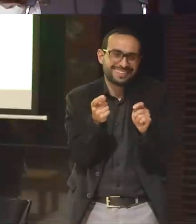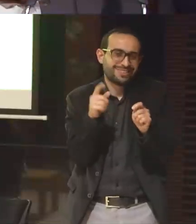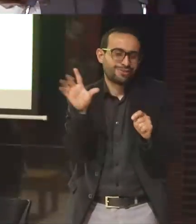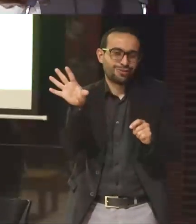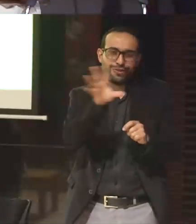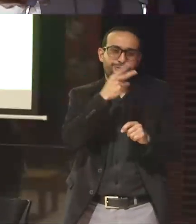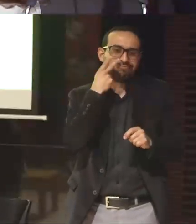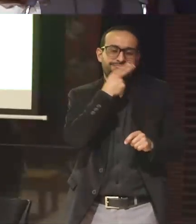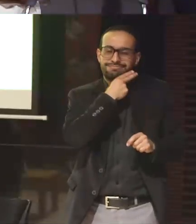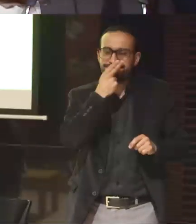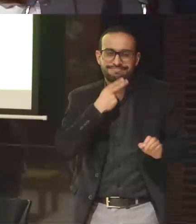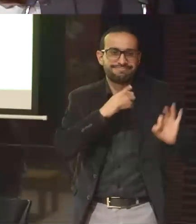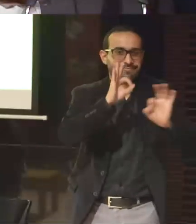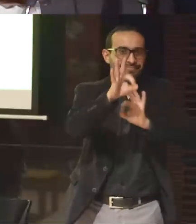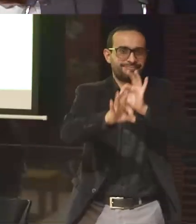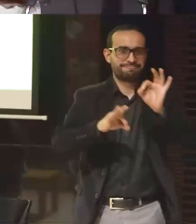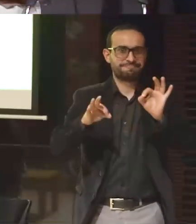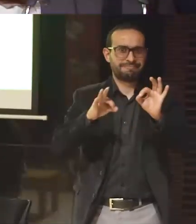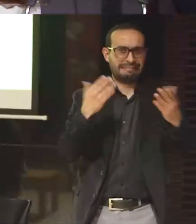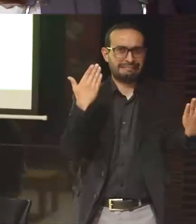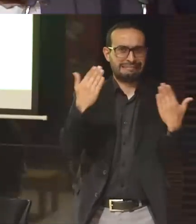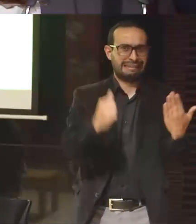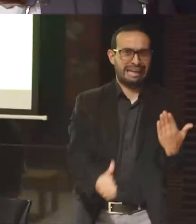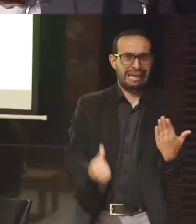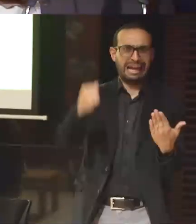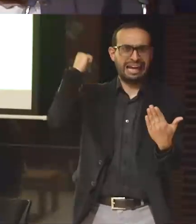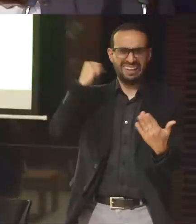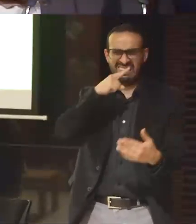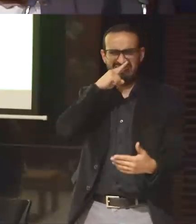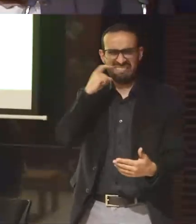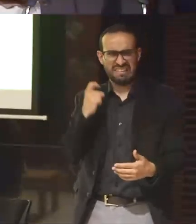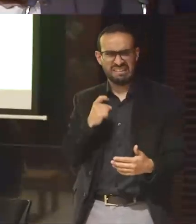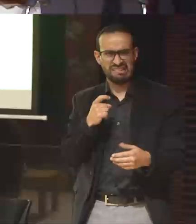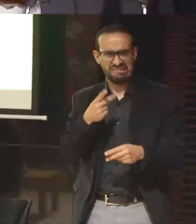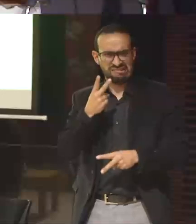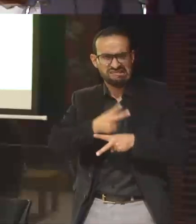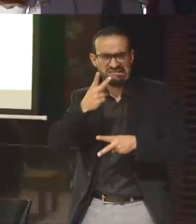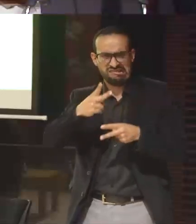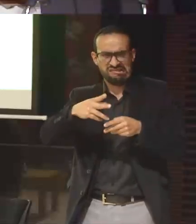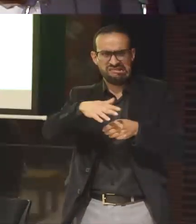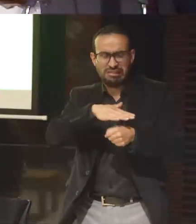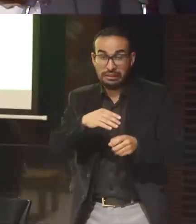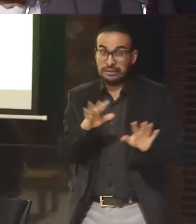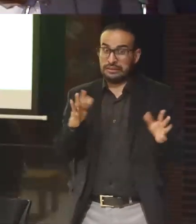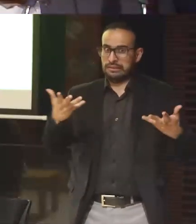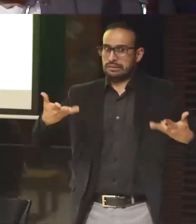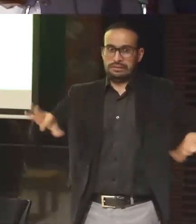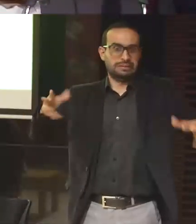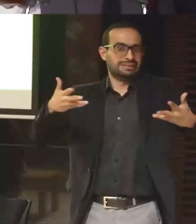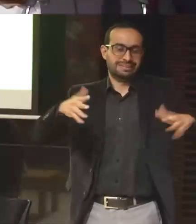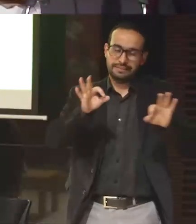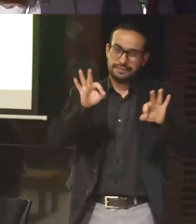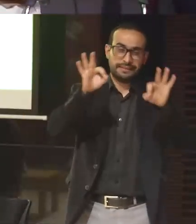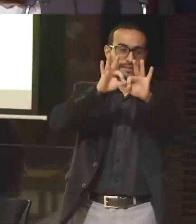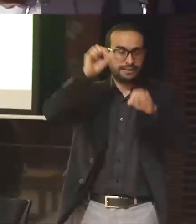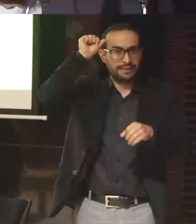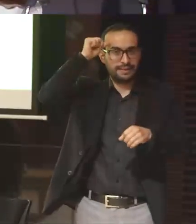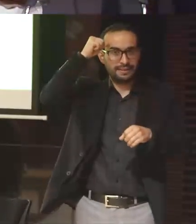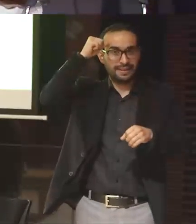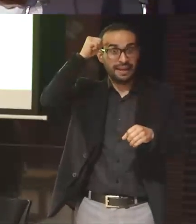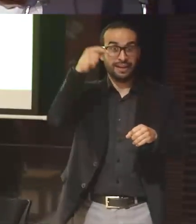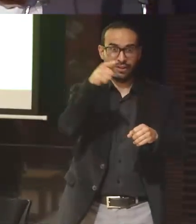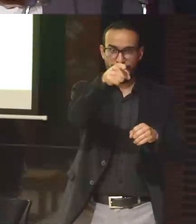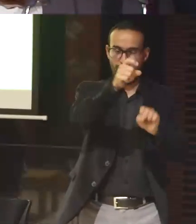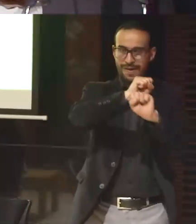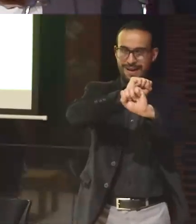que vuelva a ser como antes. Y así funciona para todo. Tener claro cuáles son los inicios y los ejes de